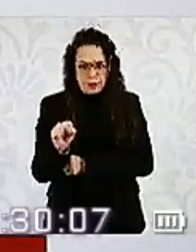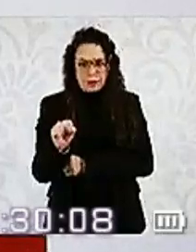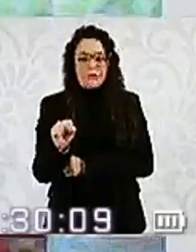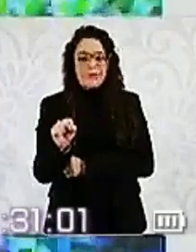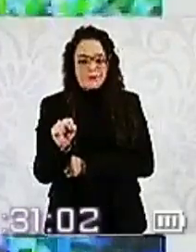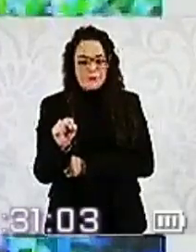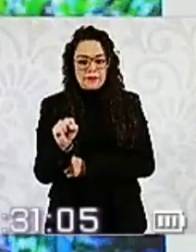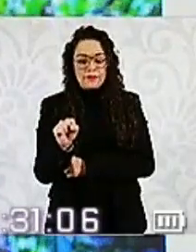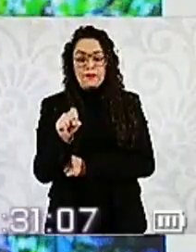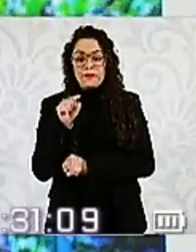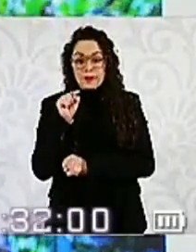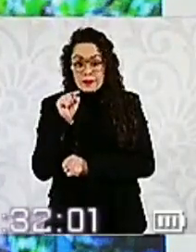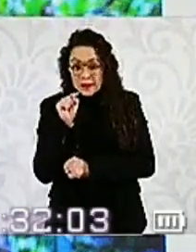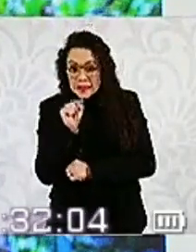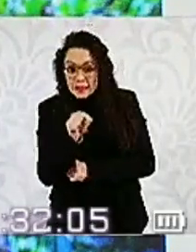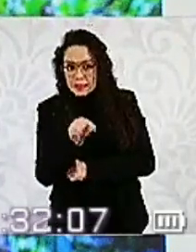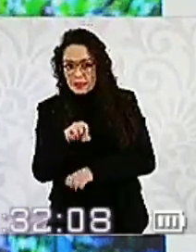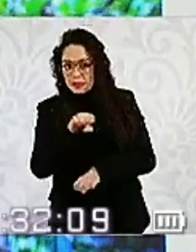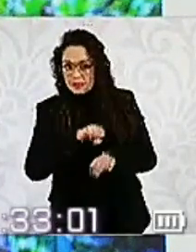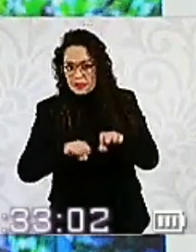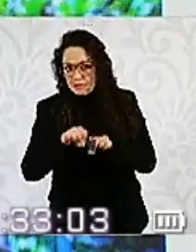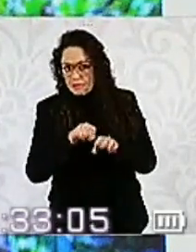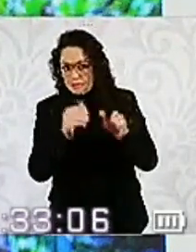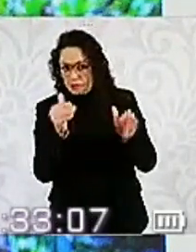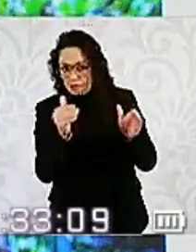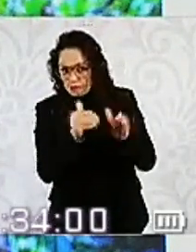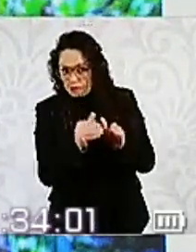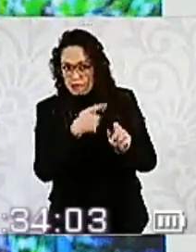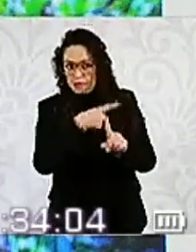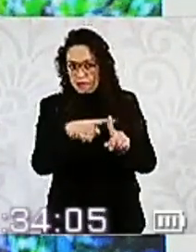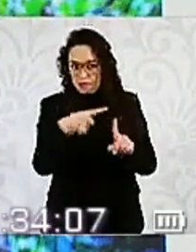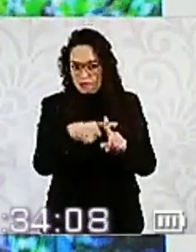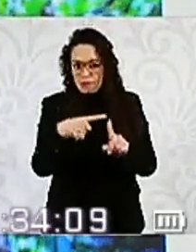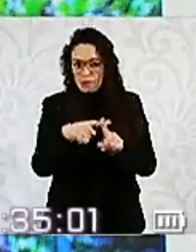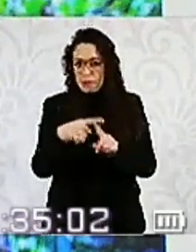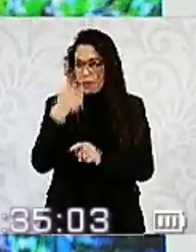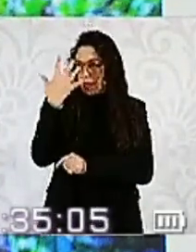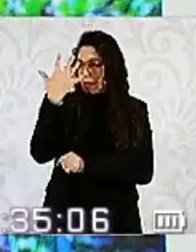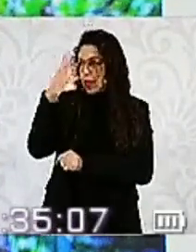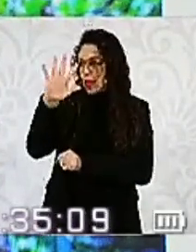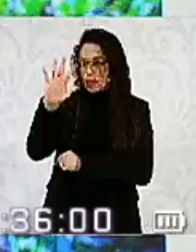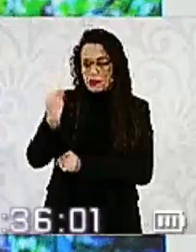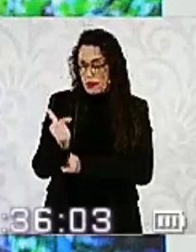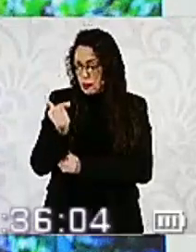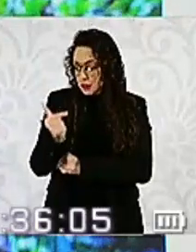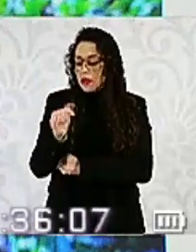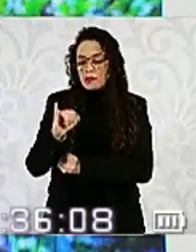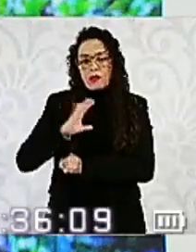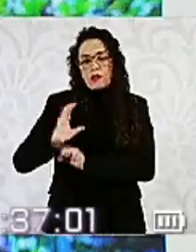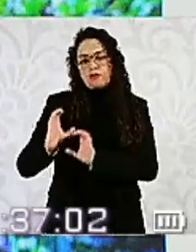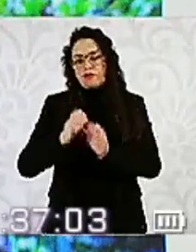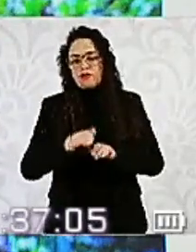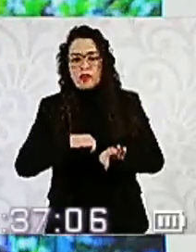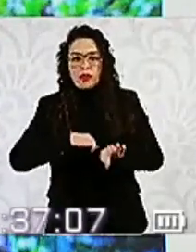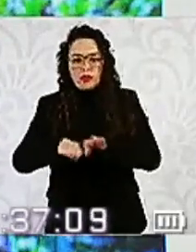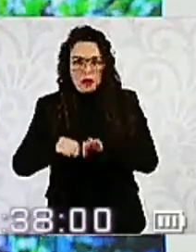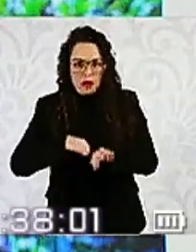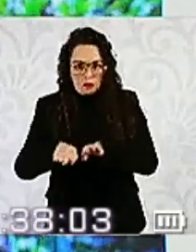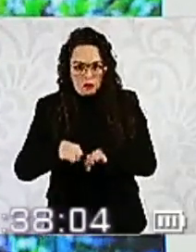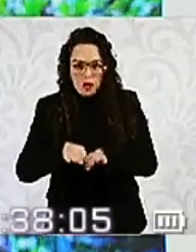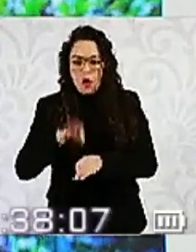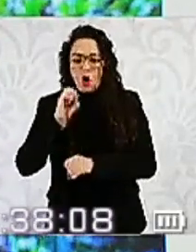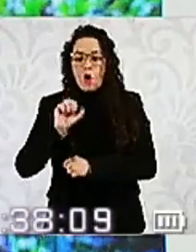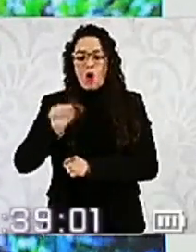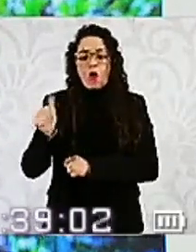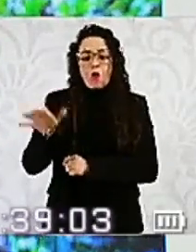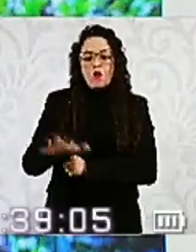acumulan la rentabilidad, y las pequeñas empresas, que son las que dan 7 de cada 10 empleos, pues tienen las rentabilidades menores, o las cooperativas u otro